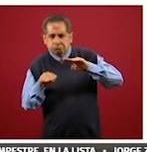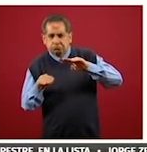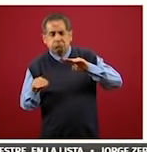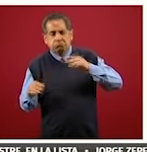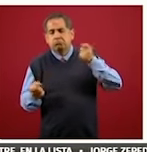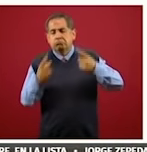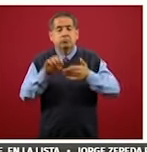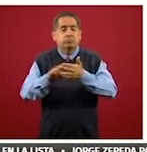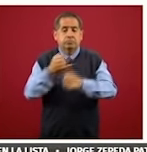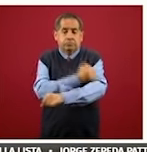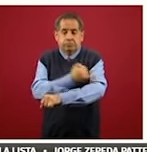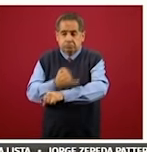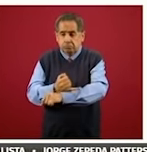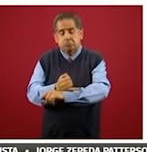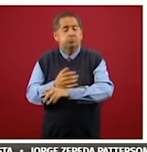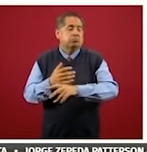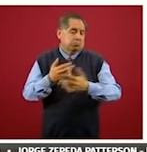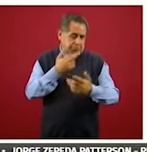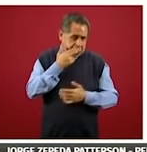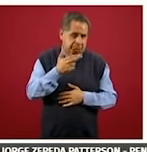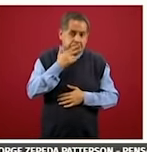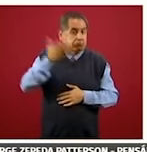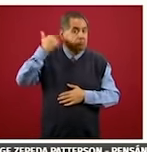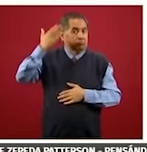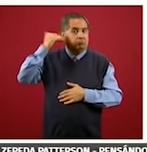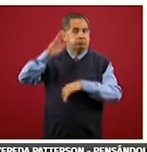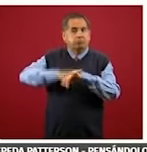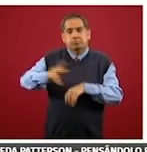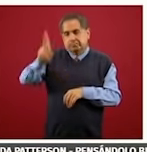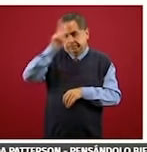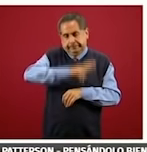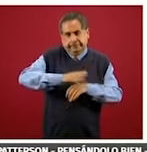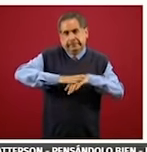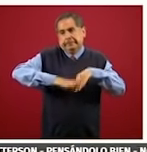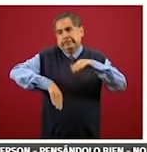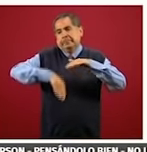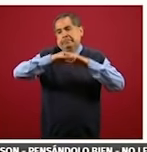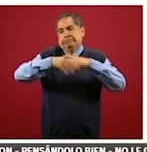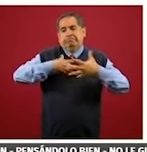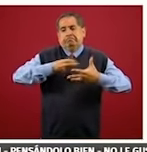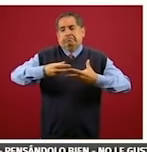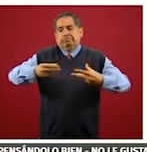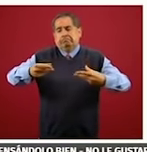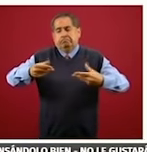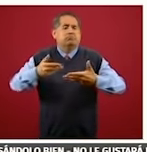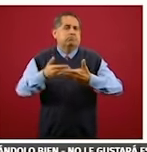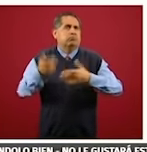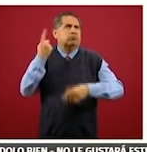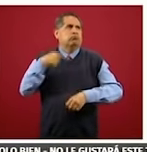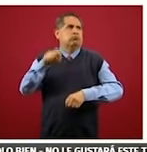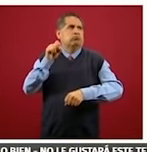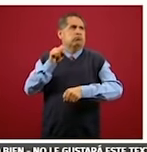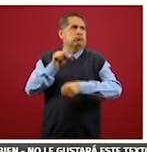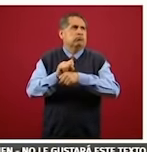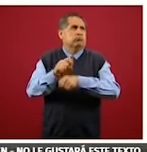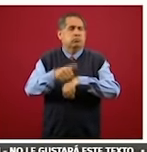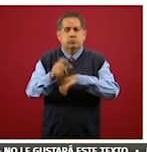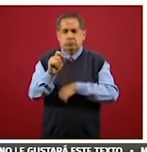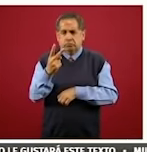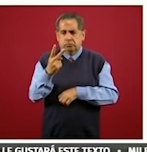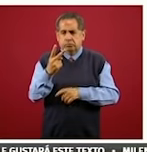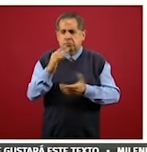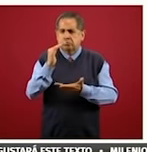es Iztapalapa, que en su momento fue una de las más intensas en transmisión y que desde la semana 22